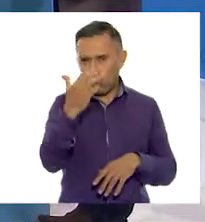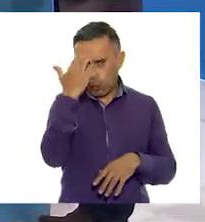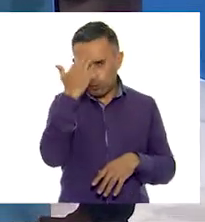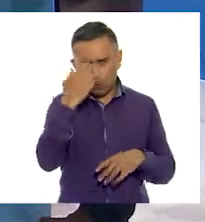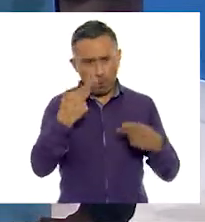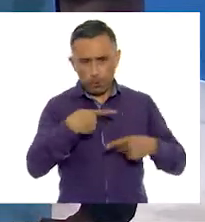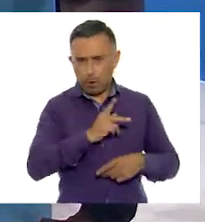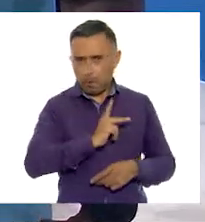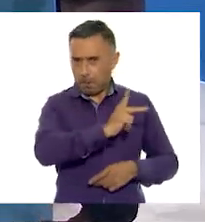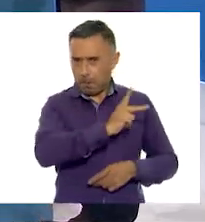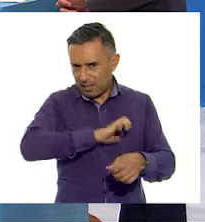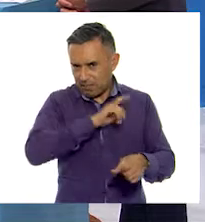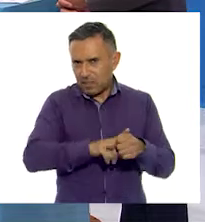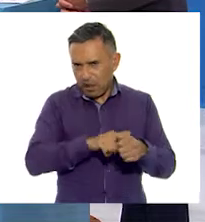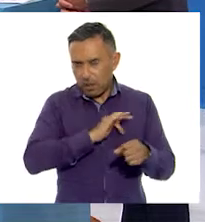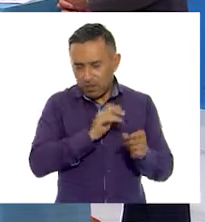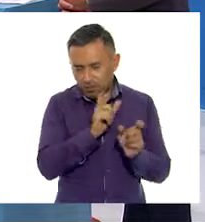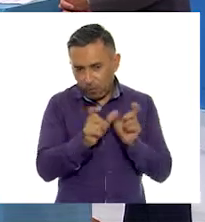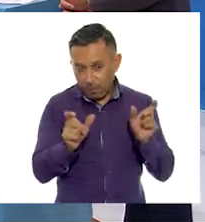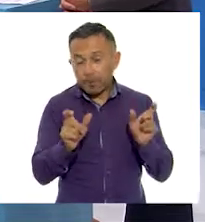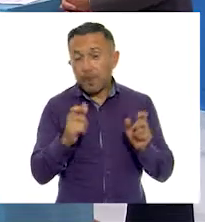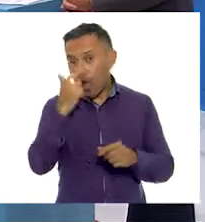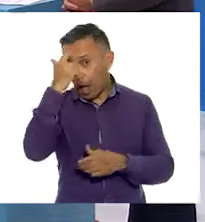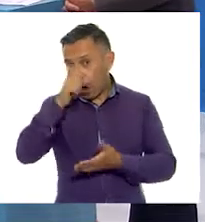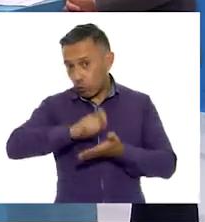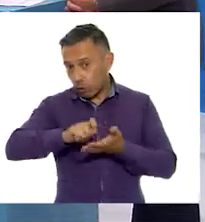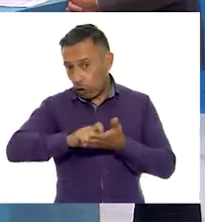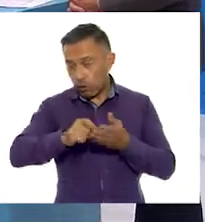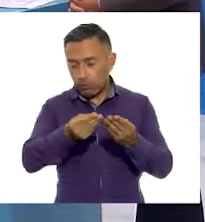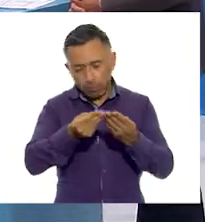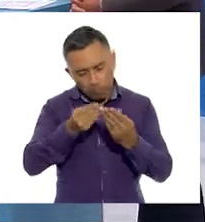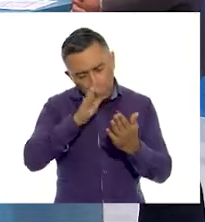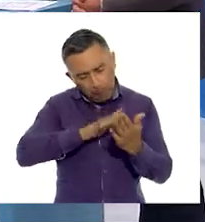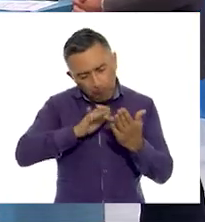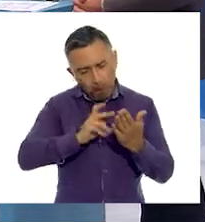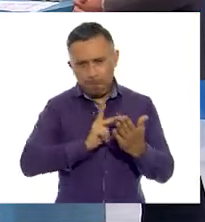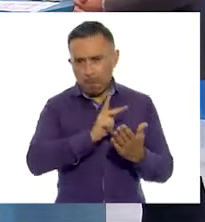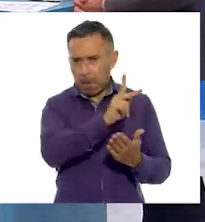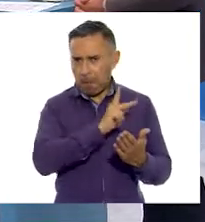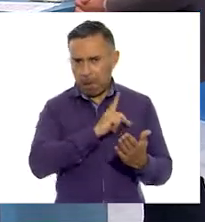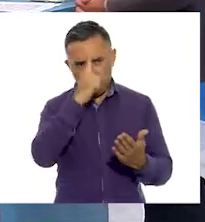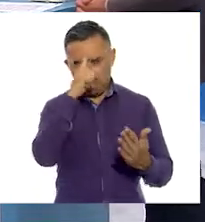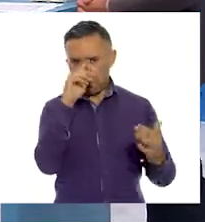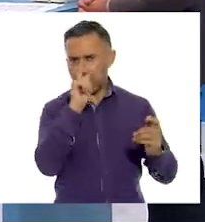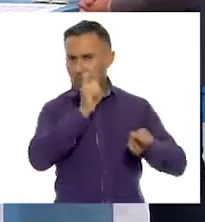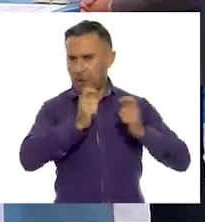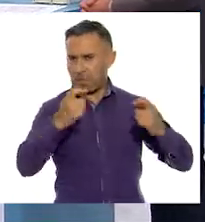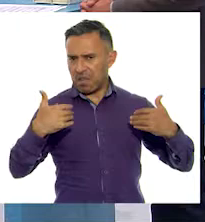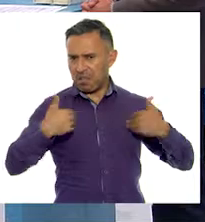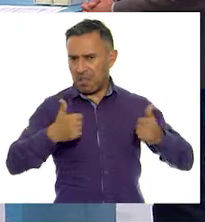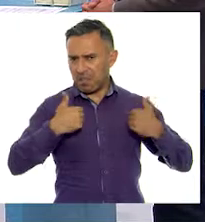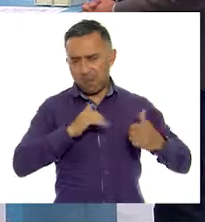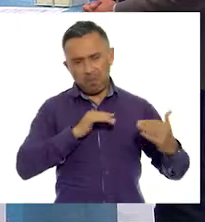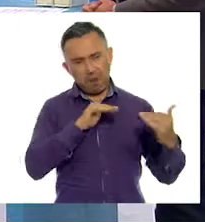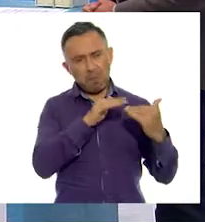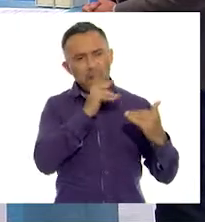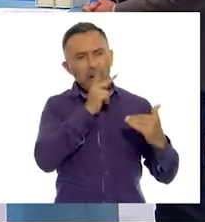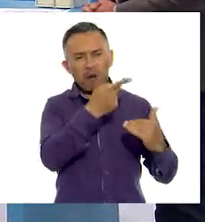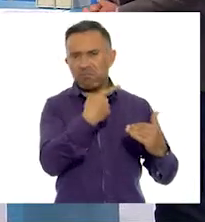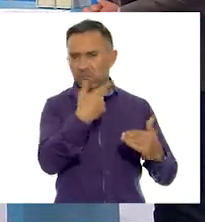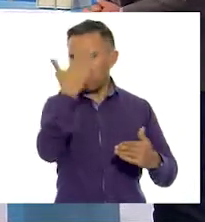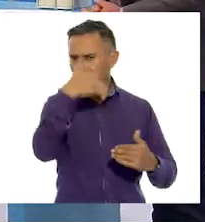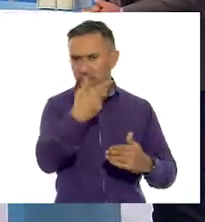y esto es lo que produce la neumonía y el resto de síntomas de la enfermedad COVID-19. Cada vez que el virus infecta una célula nueva, se